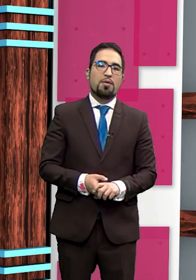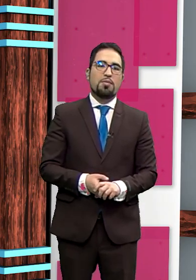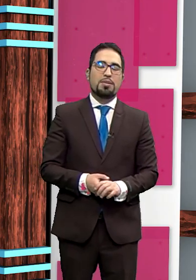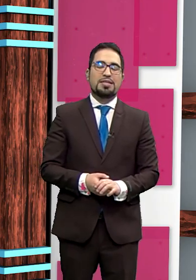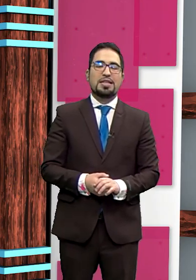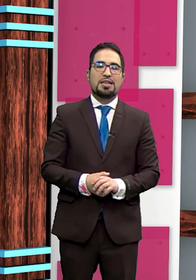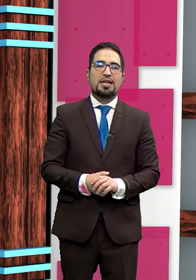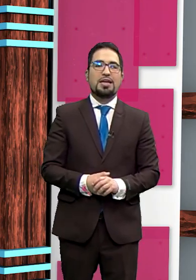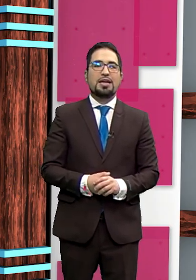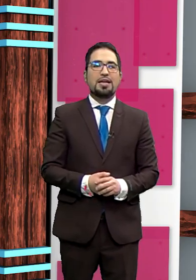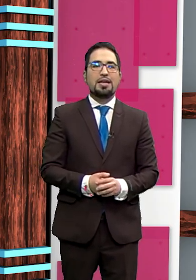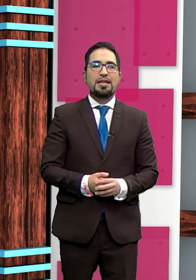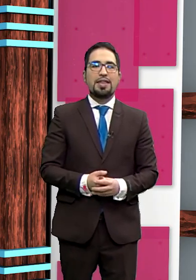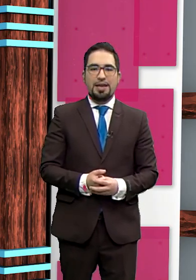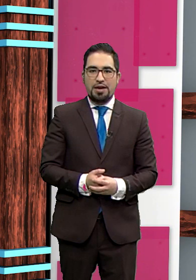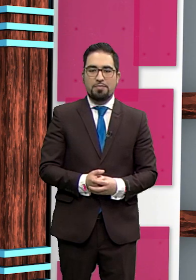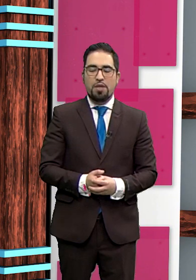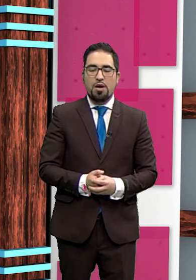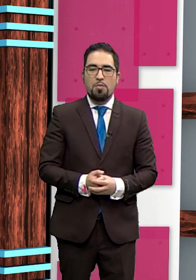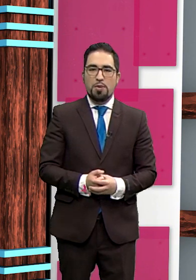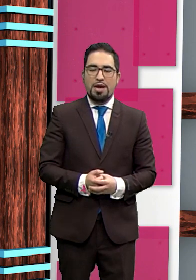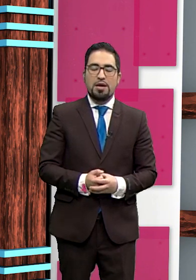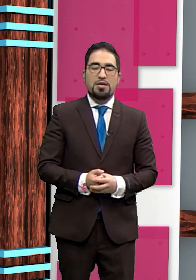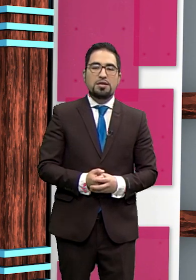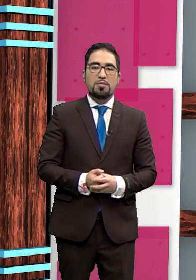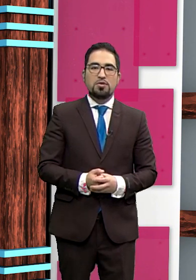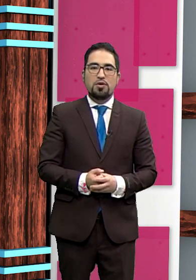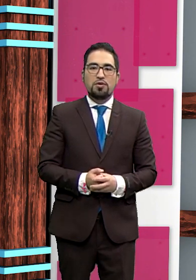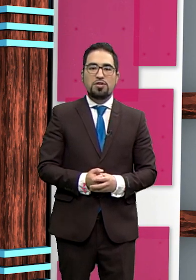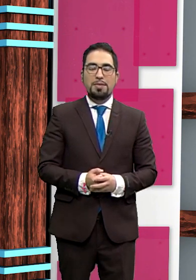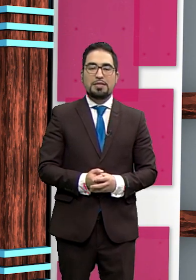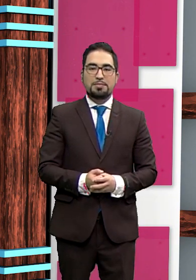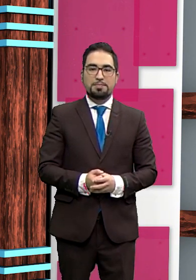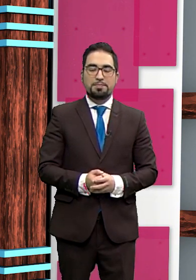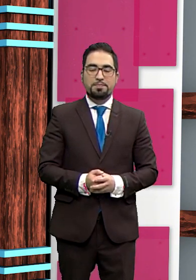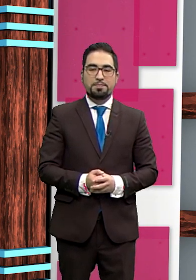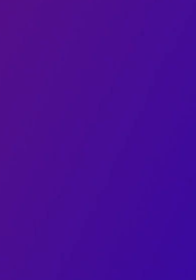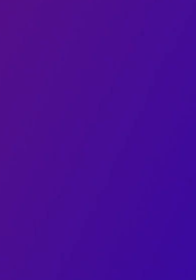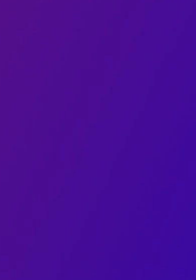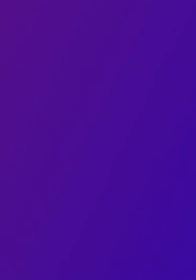minutos, lo que habló el presidente el día de ayer. Muy bien, seguimos con otros temas.